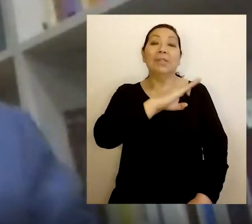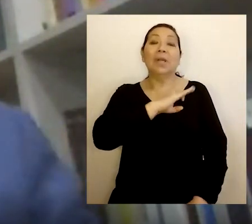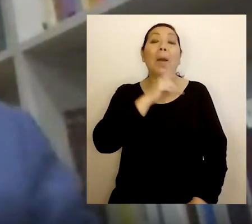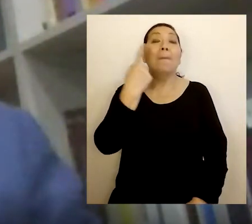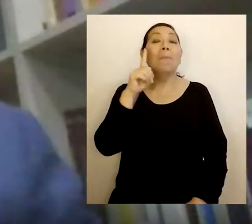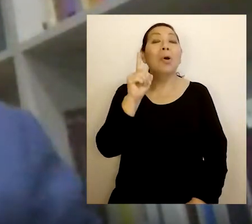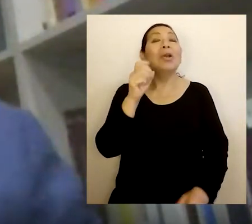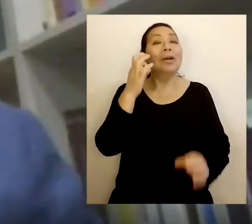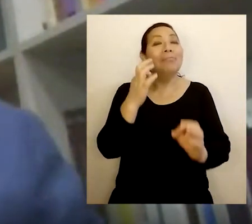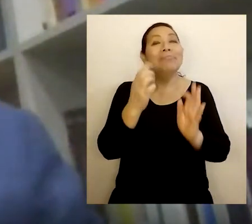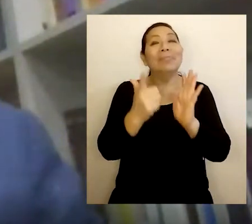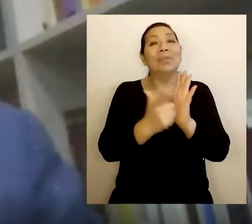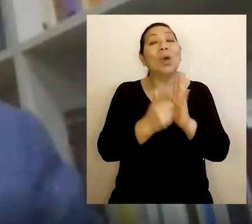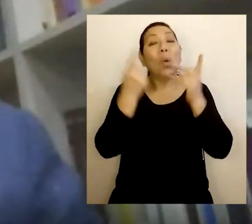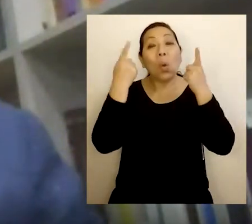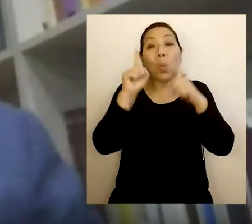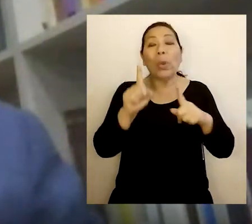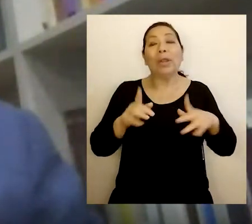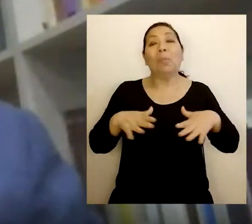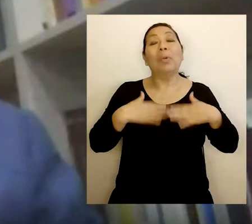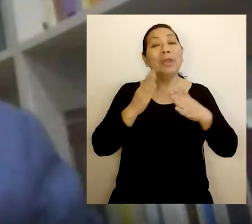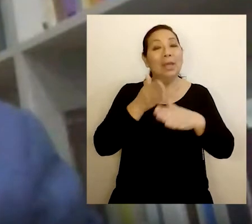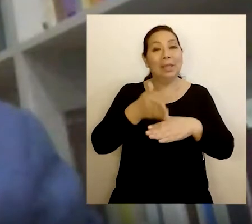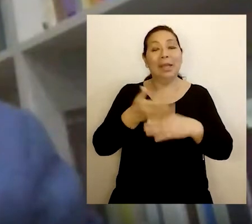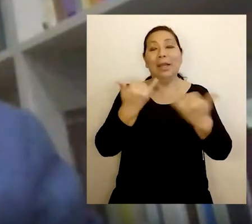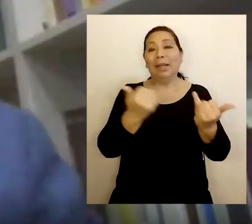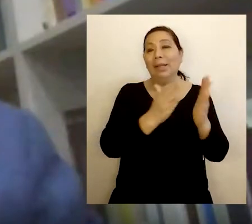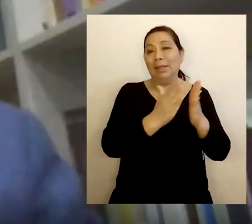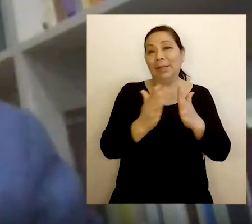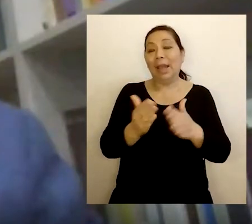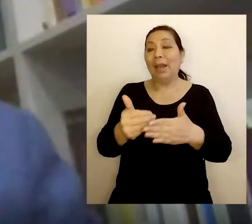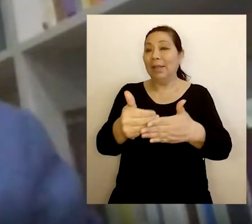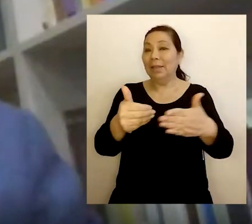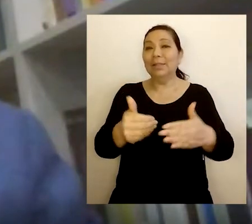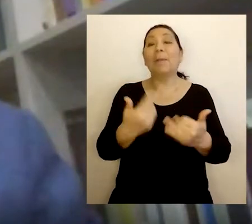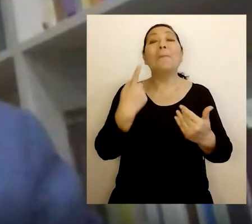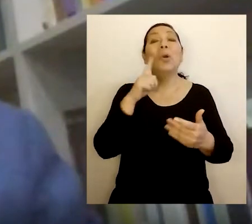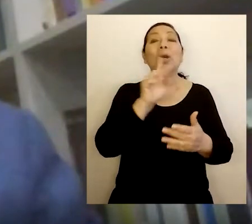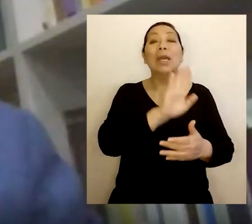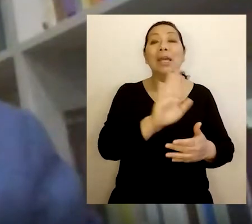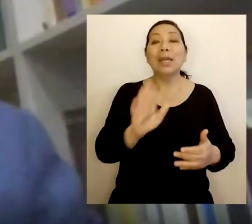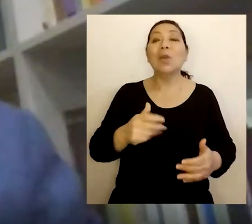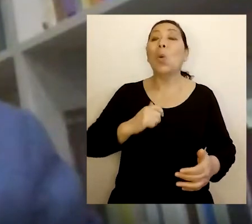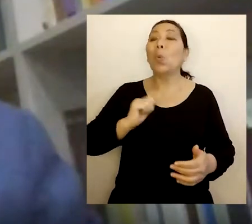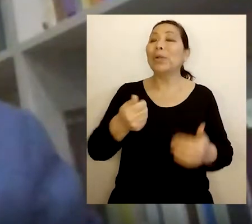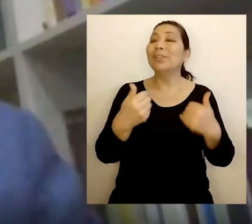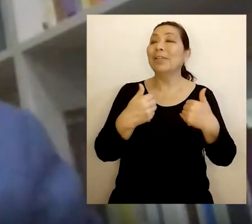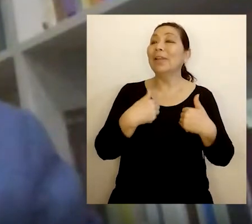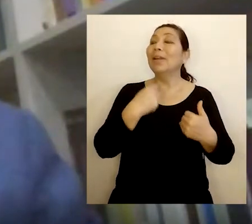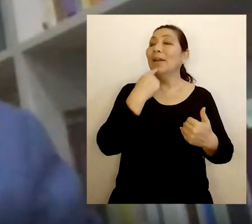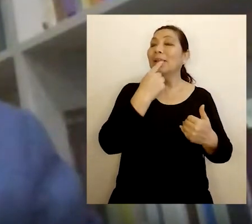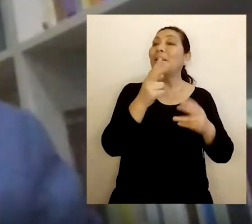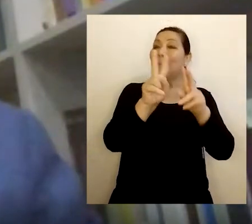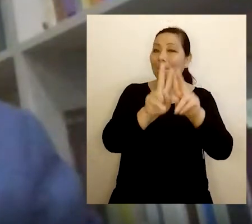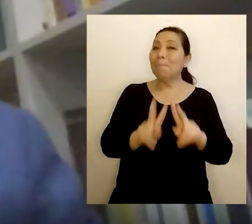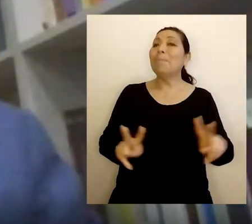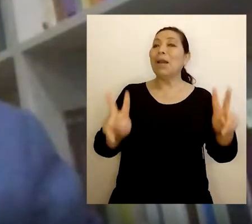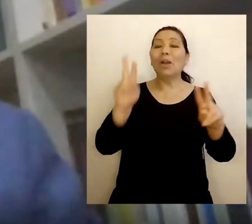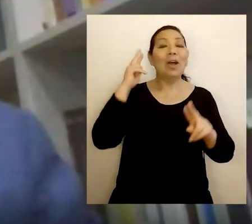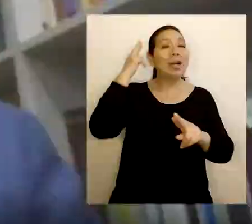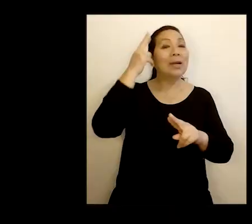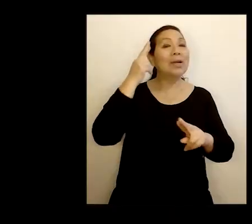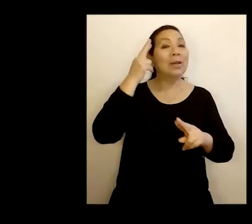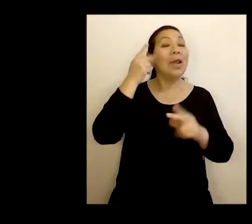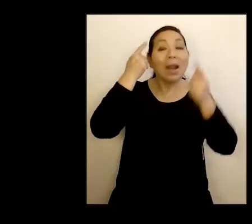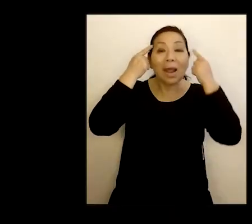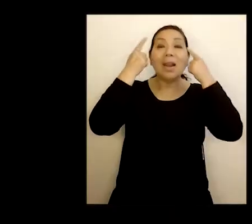la legalidad del acuerdo que pudiesen llegar en esa terminación anticipada. Es por ello de que el juez tiene que advertir y valorar la razonabilidad